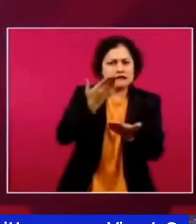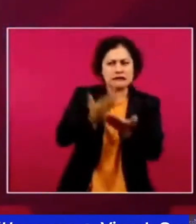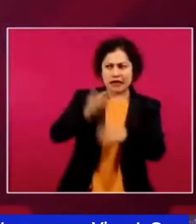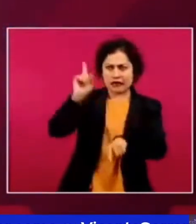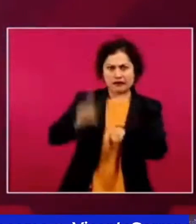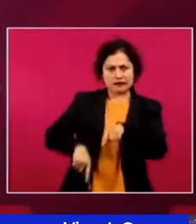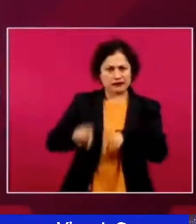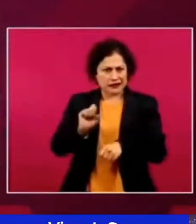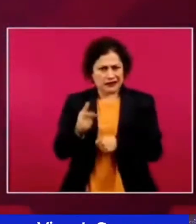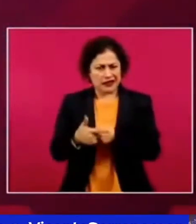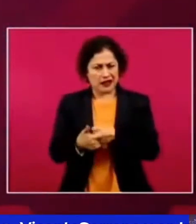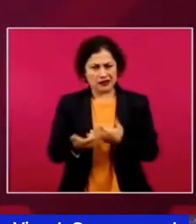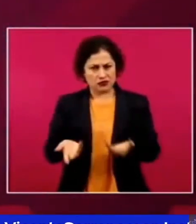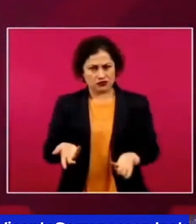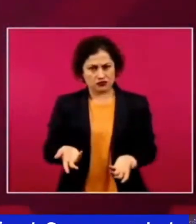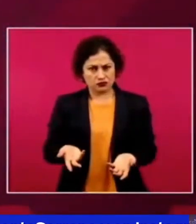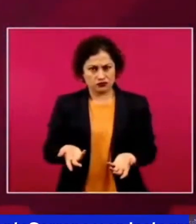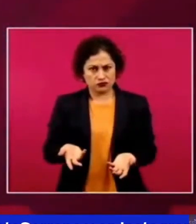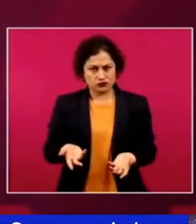un